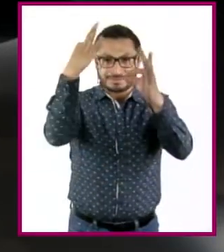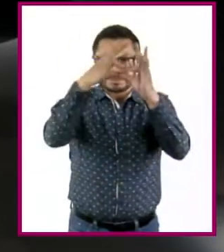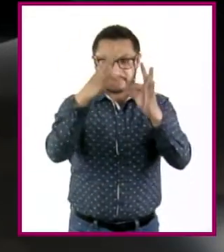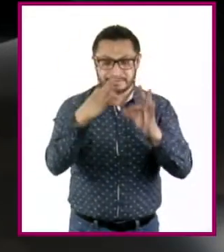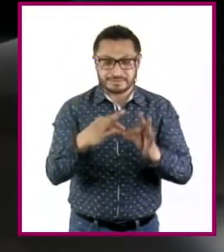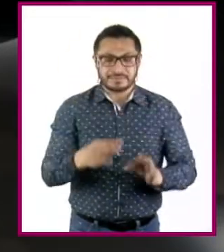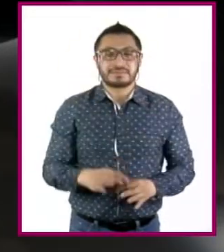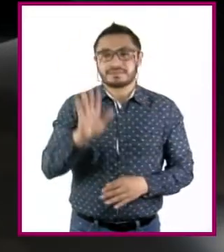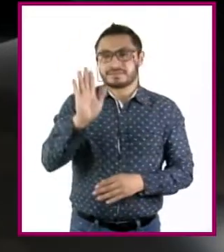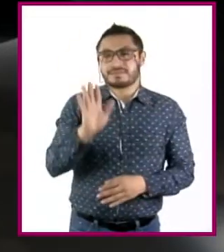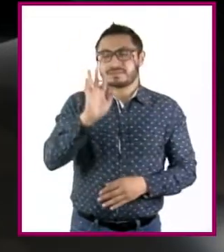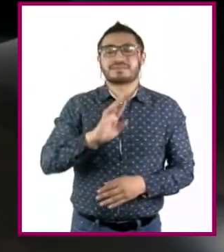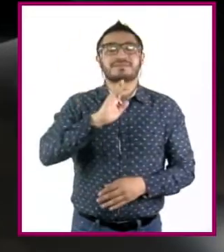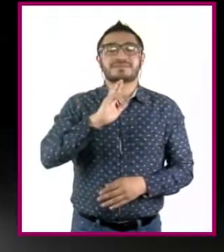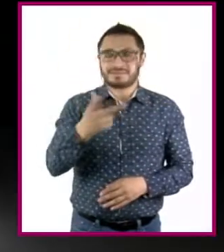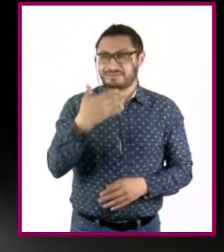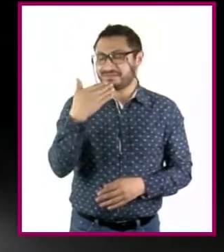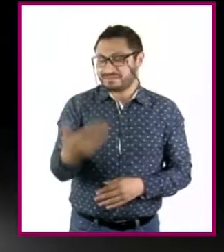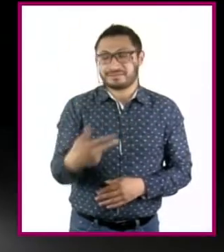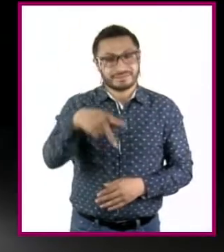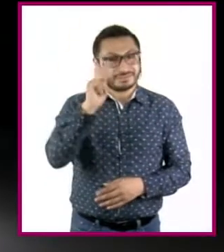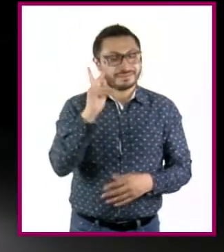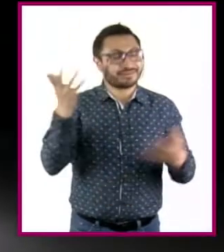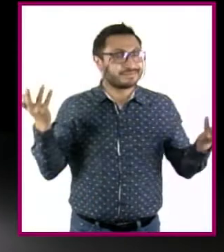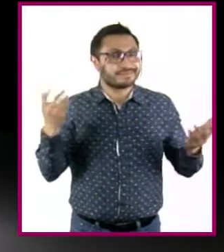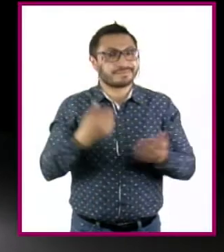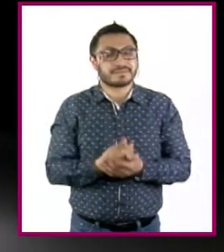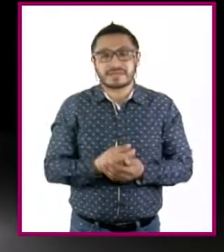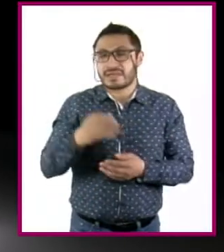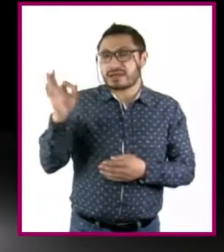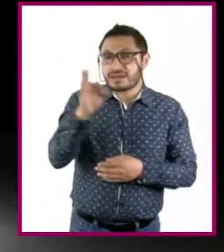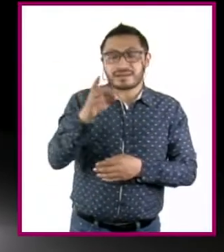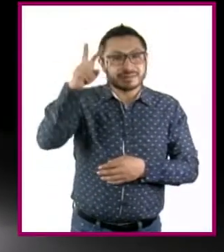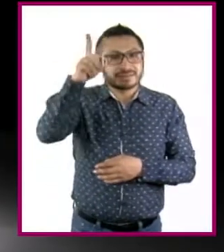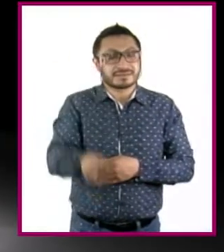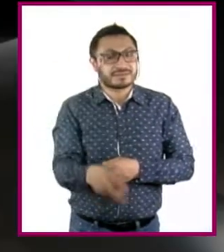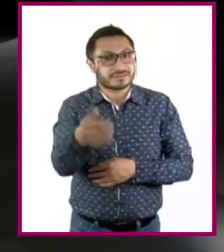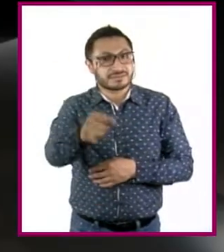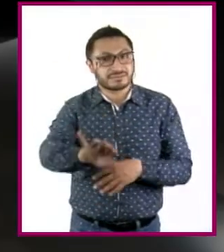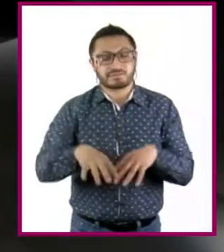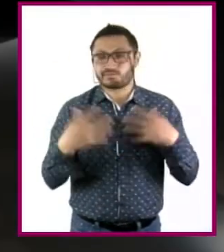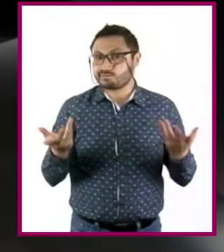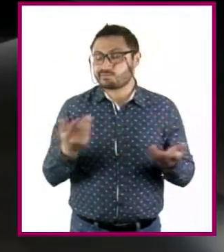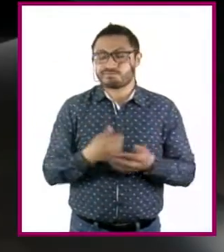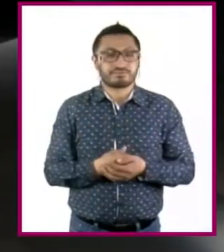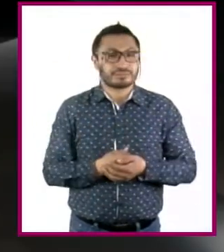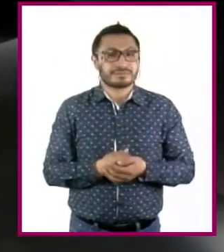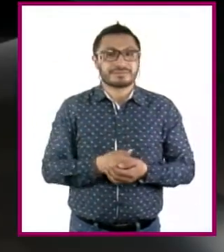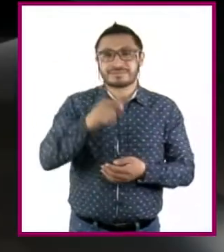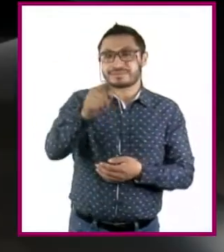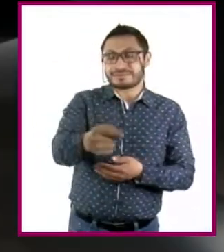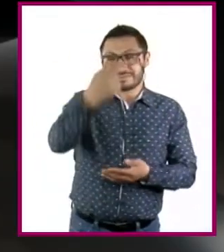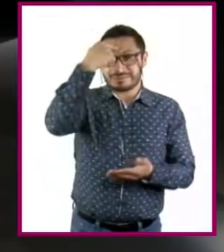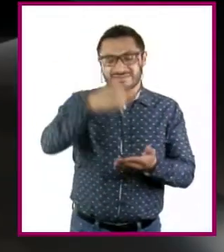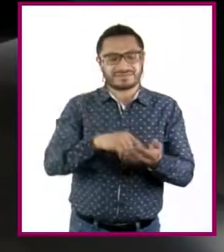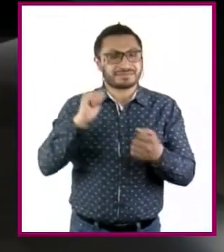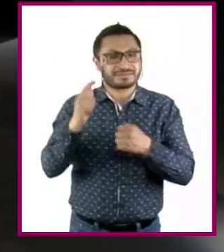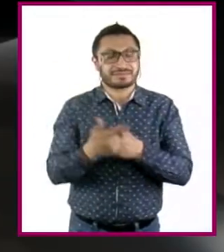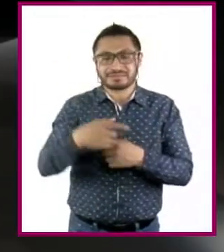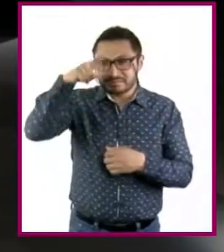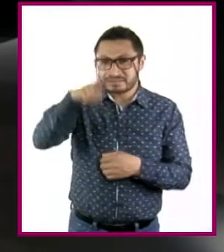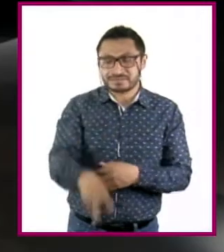algo conveniente, pero ¿sería realmente así? ¿Te parece algo deseable